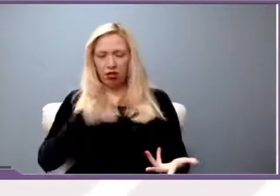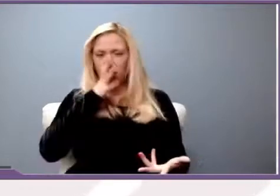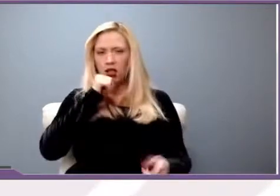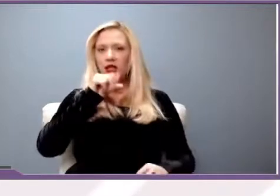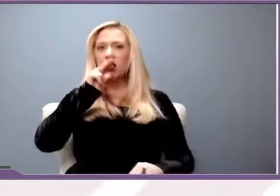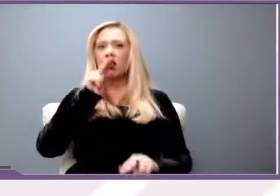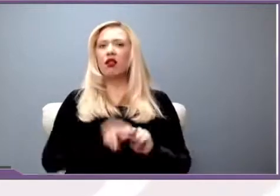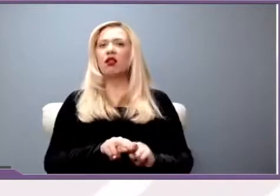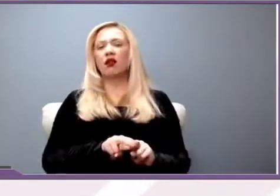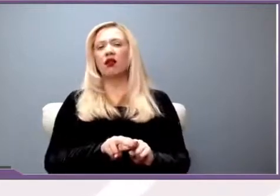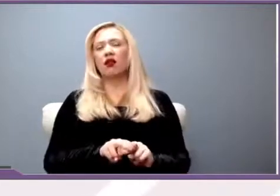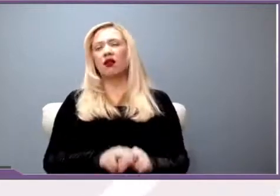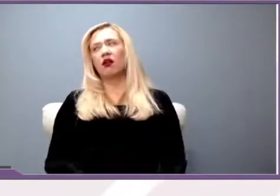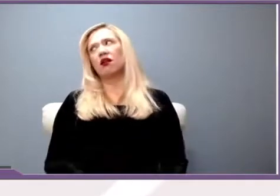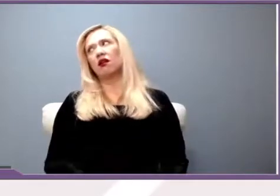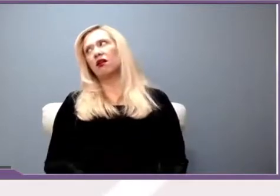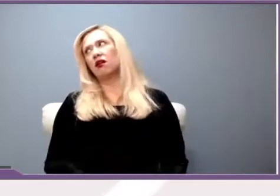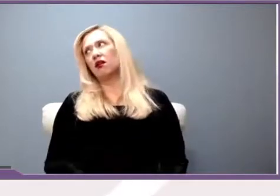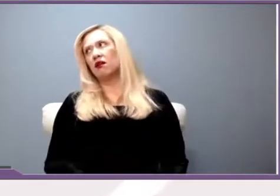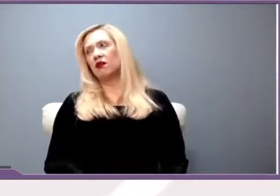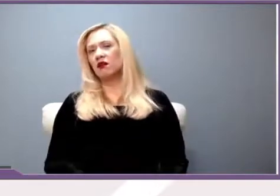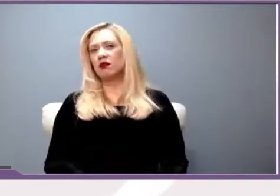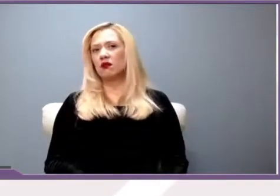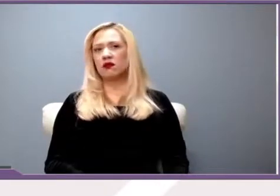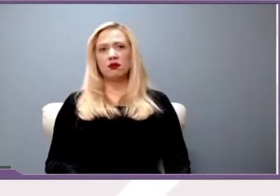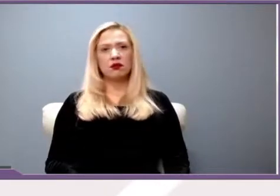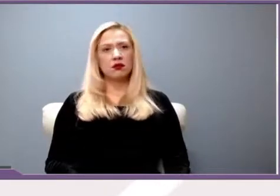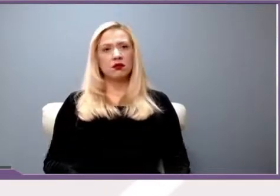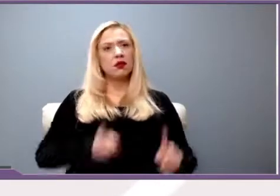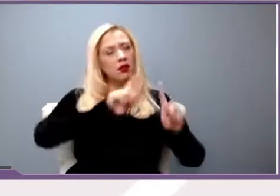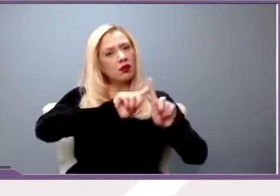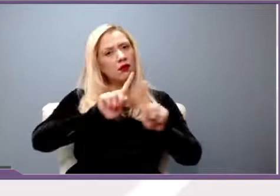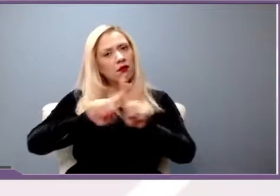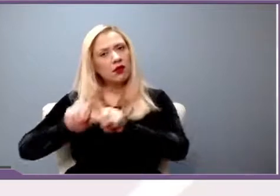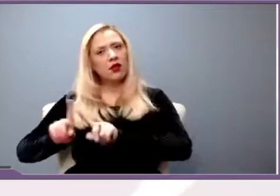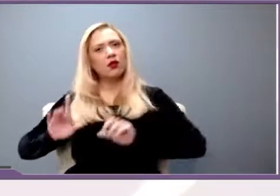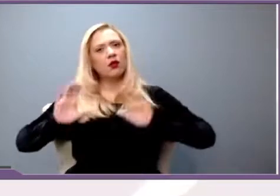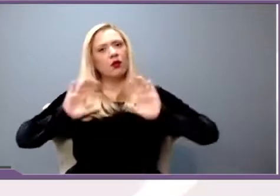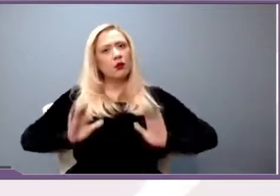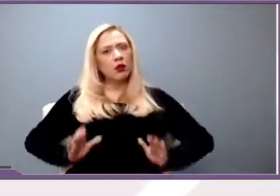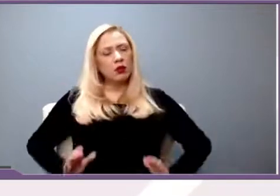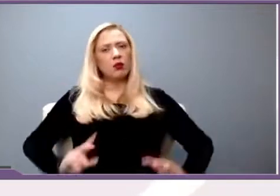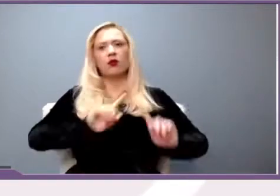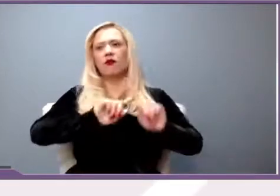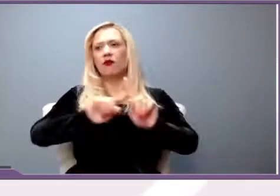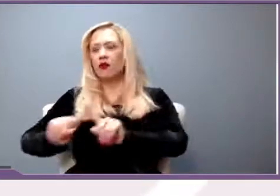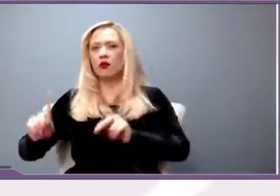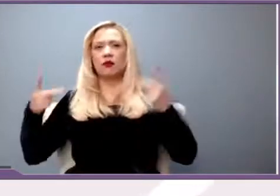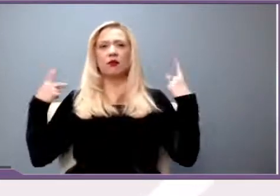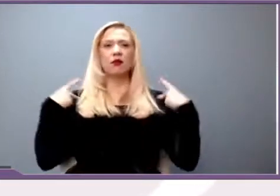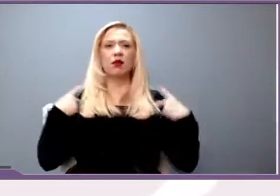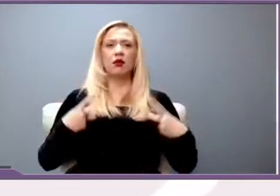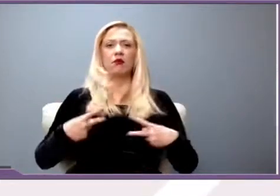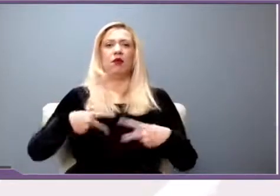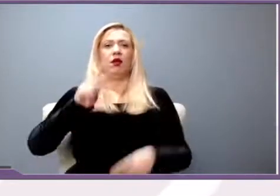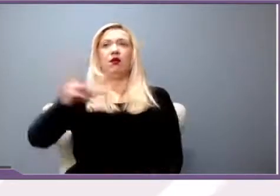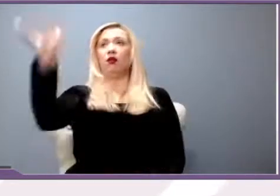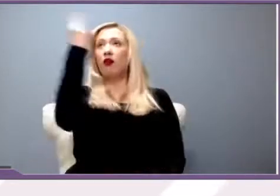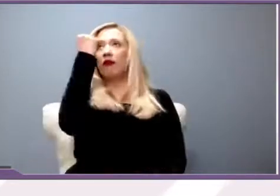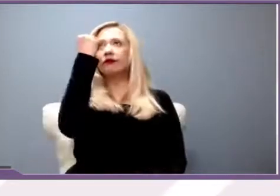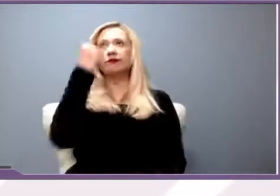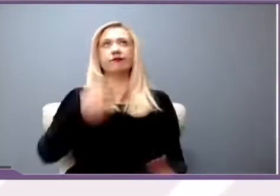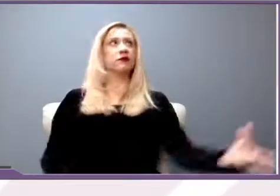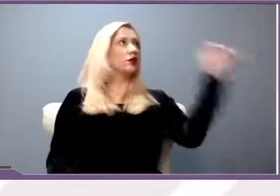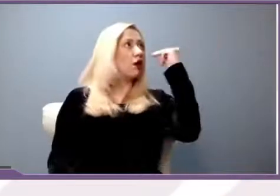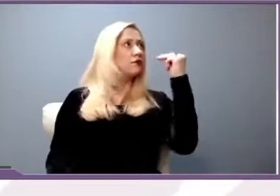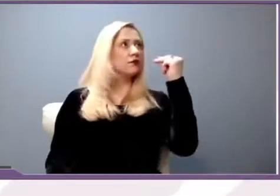de ser? O sea, no solamente es la diversidad, sino también ya marcarte de antemano de que no puedes hacer algo. Y el problema es que